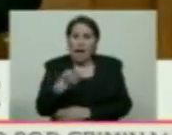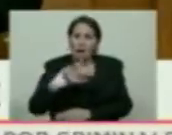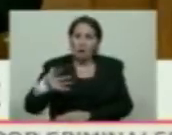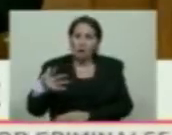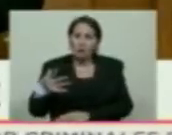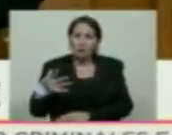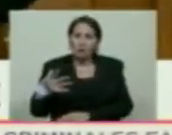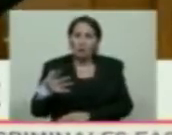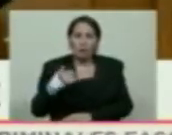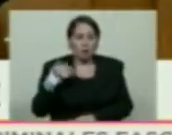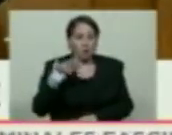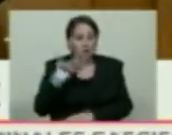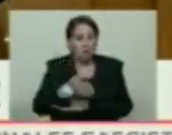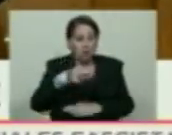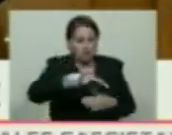con una siembra de arroz.